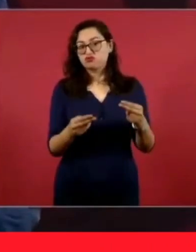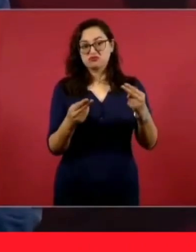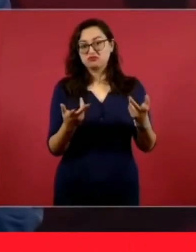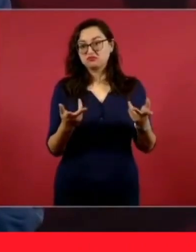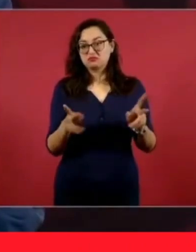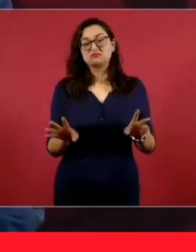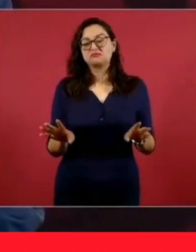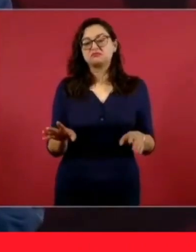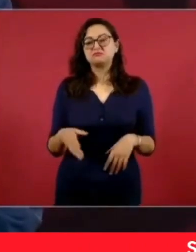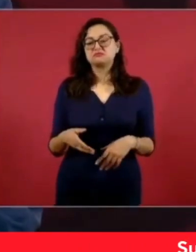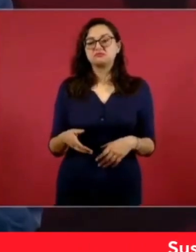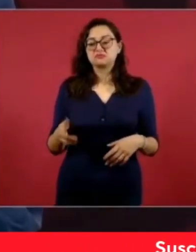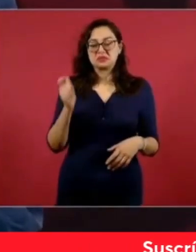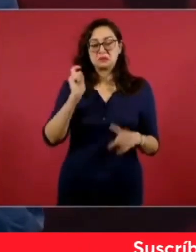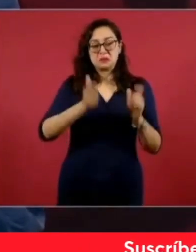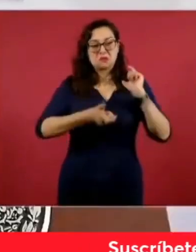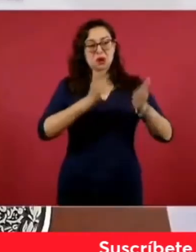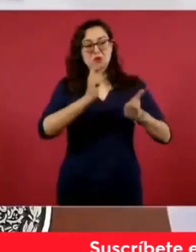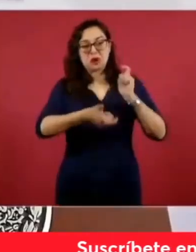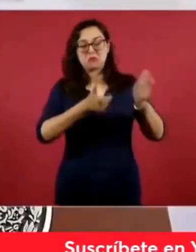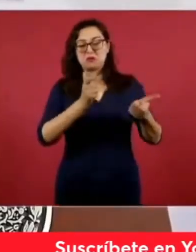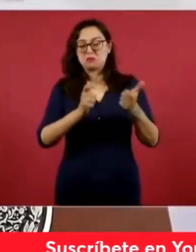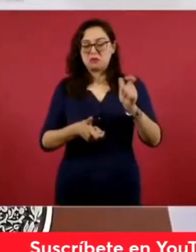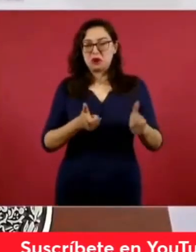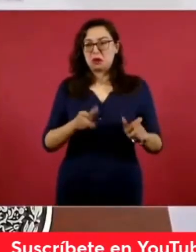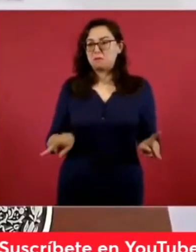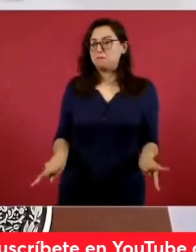diría desde nunca,